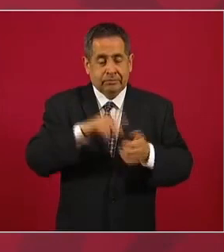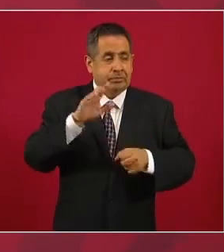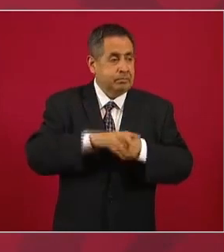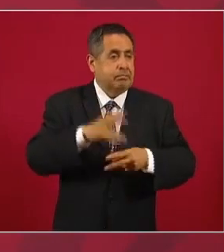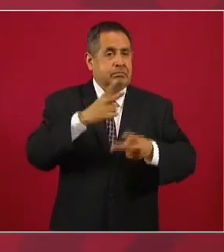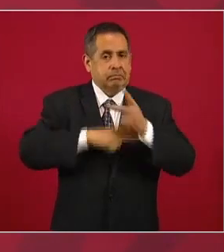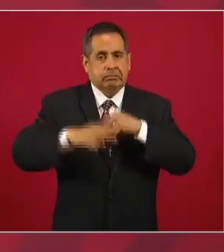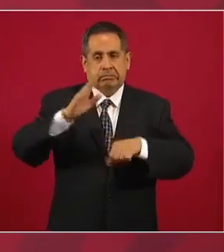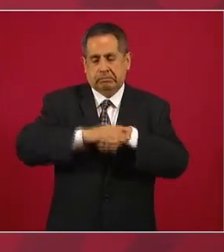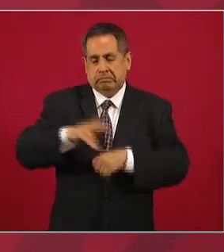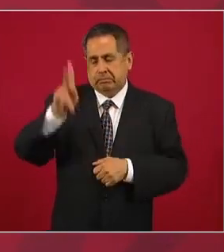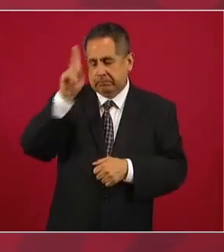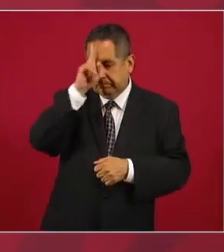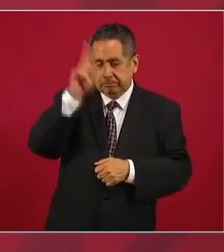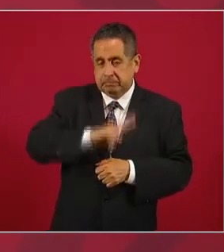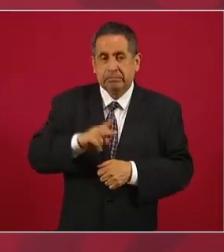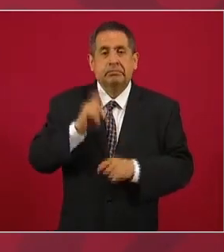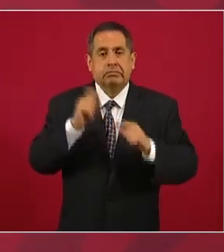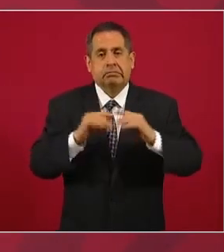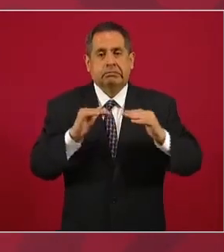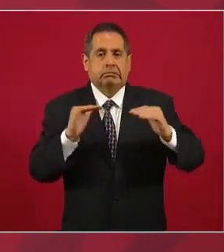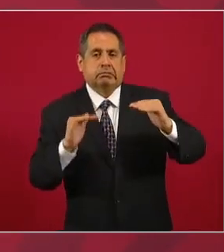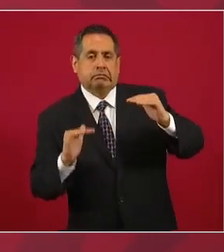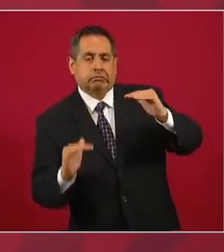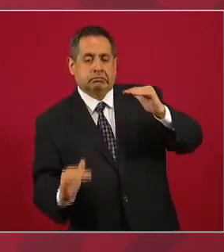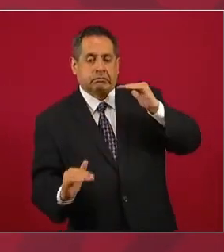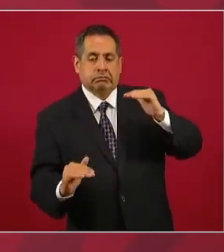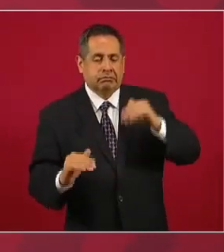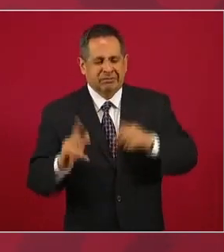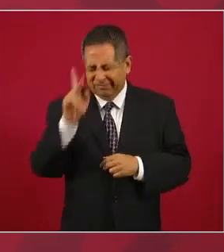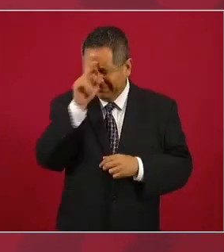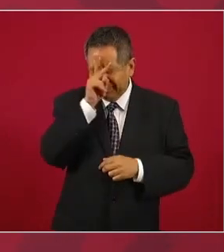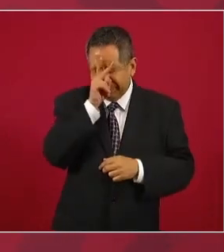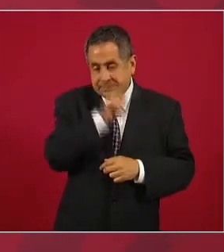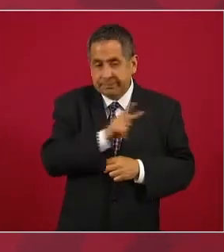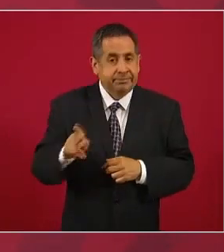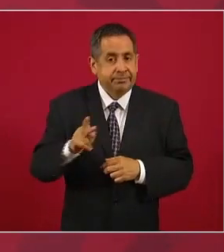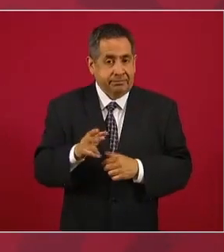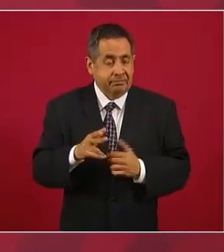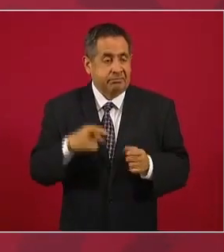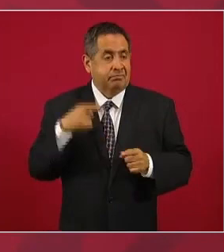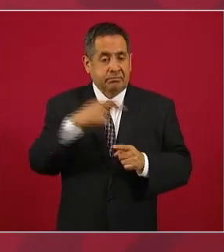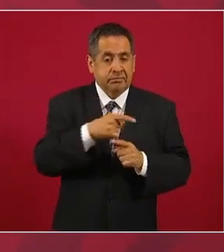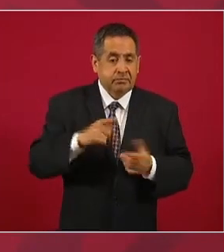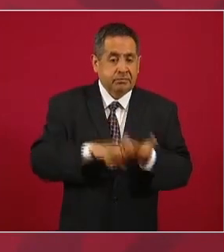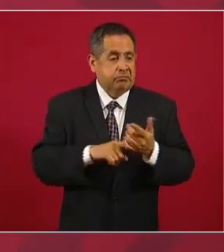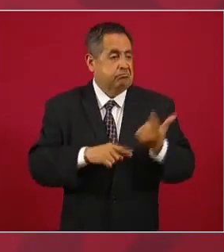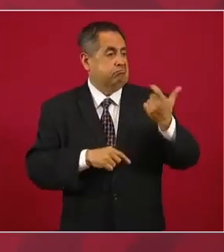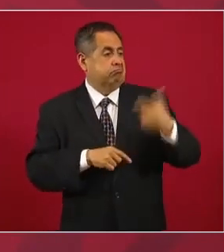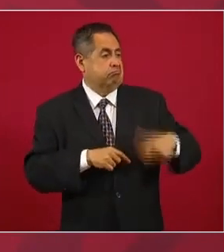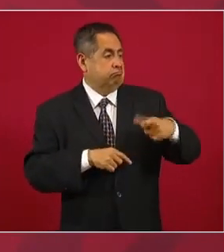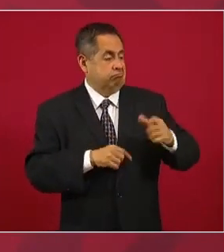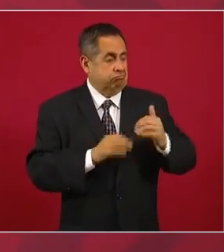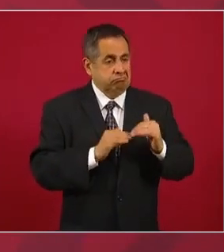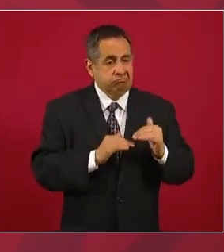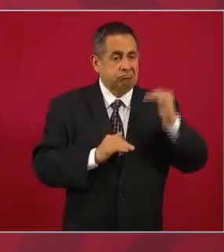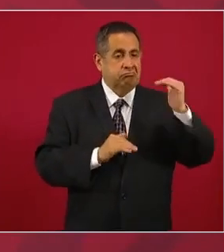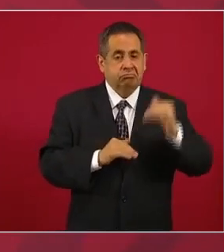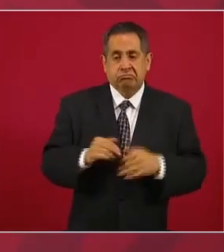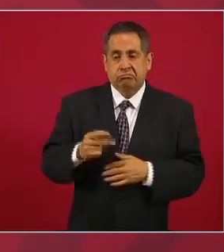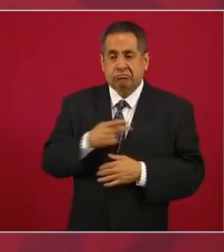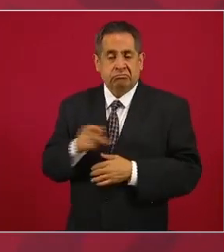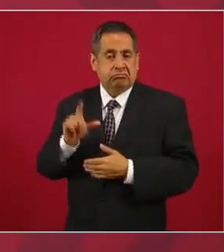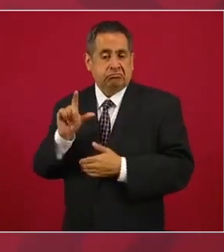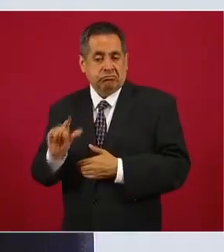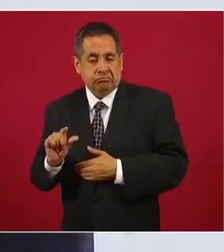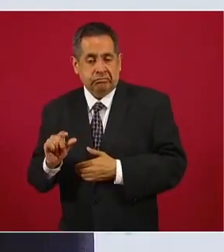crecieron más en nuestro país las diferencias económicas y sociales entre ricos y pobres.